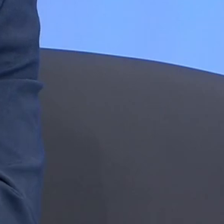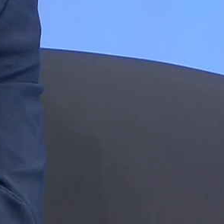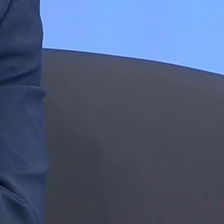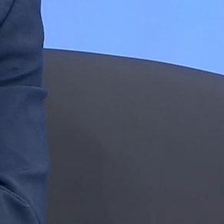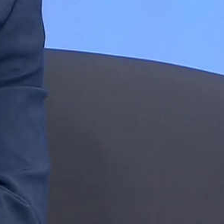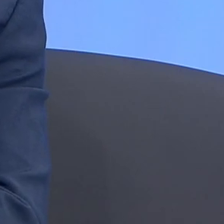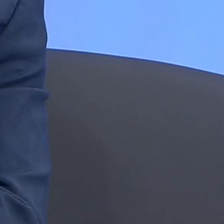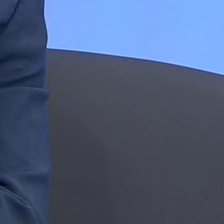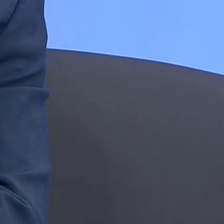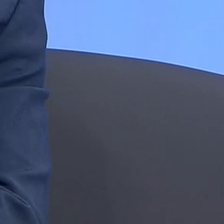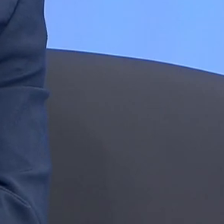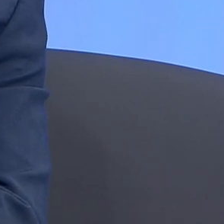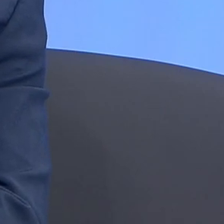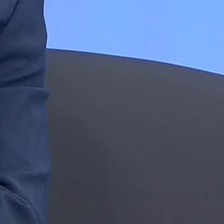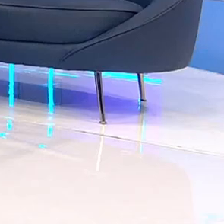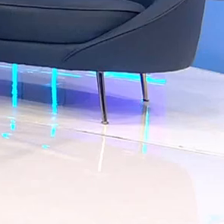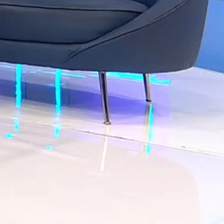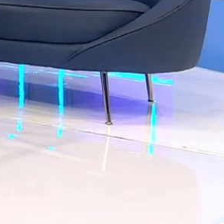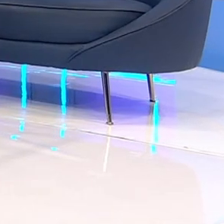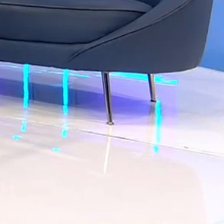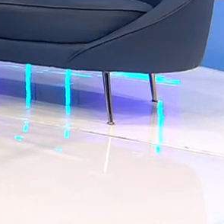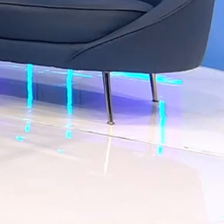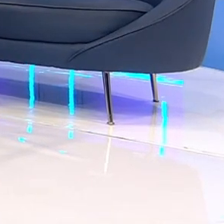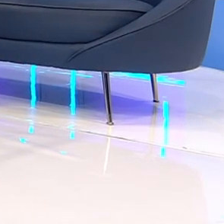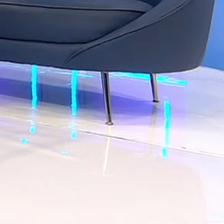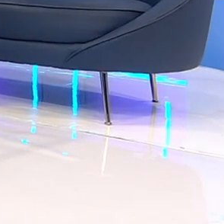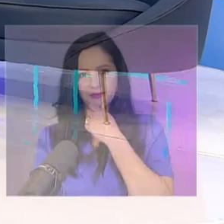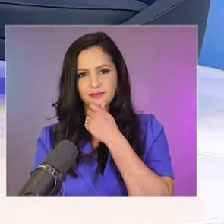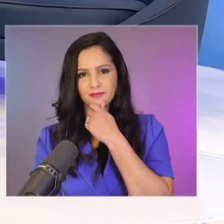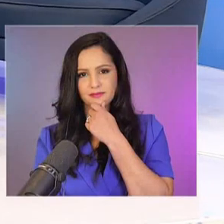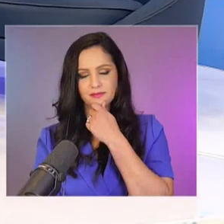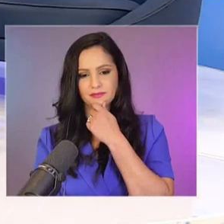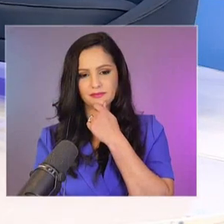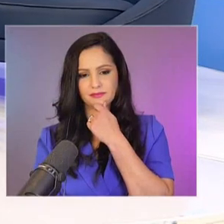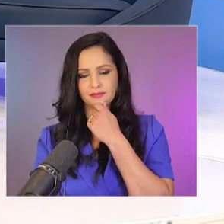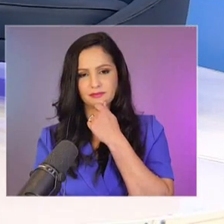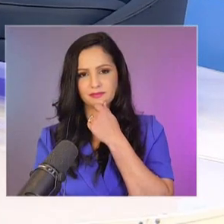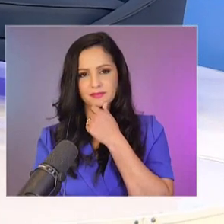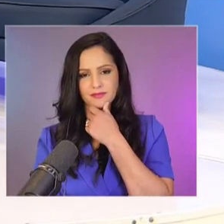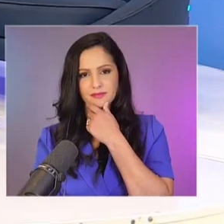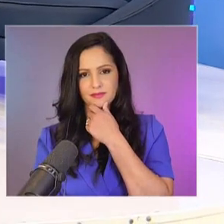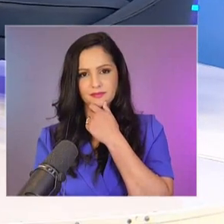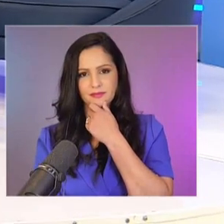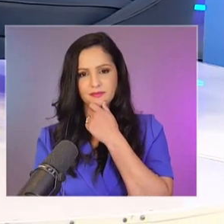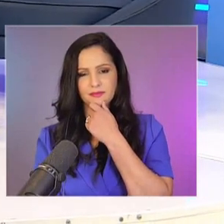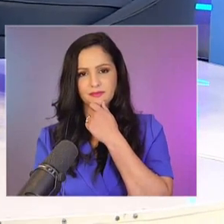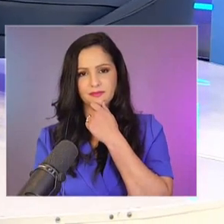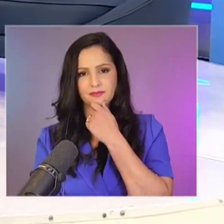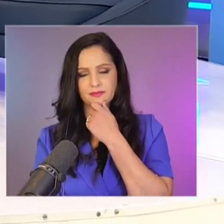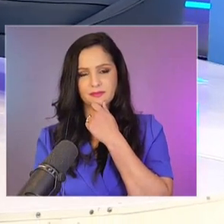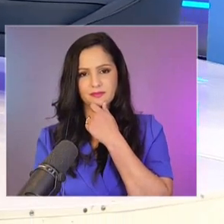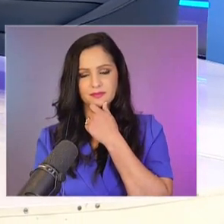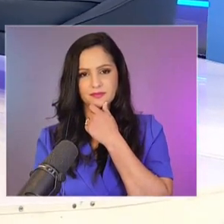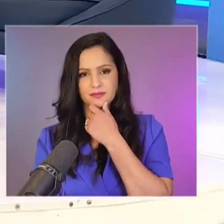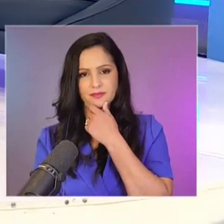leer tres o cuatro estrofitas Esto fue a los 14 años padre Padre querido no es verdad que